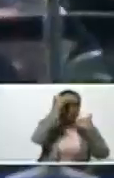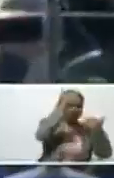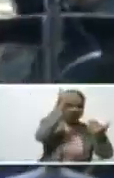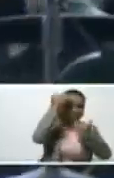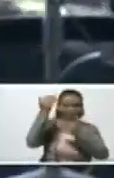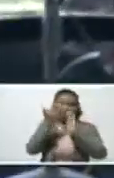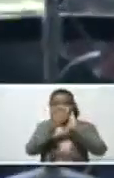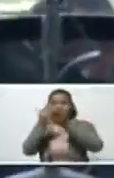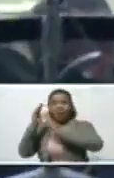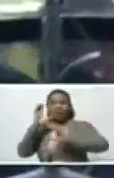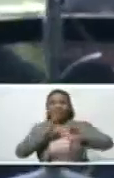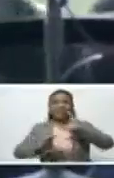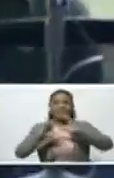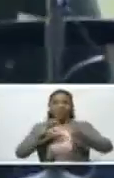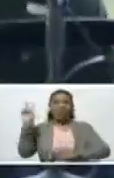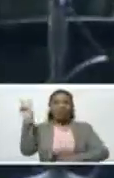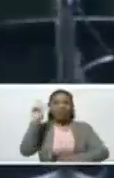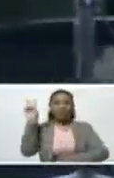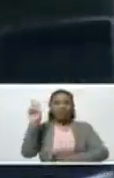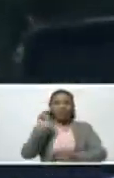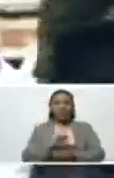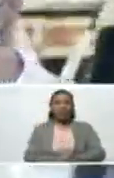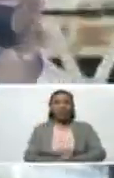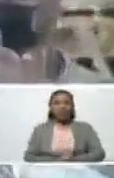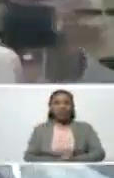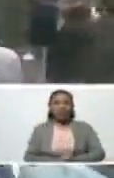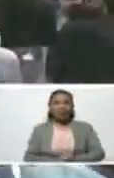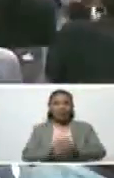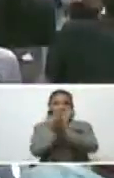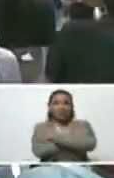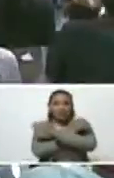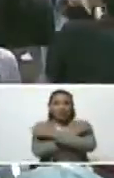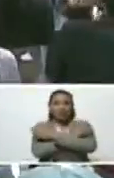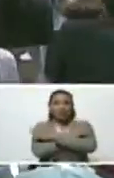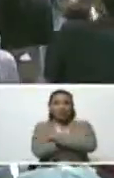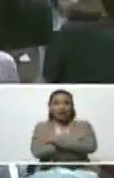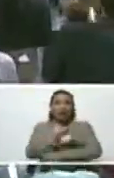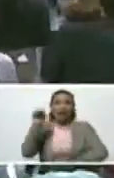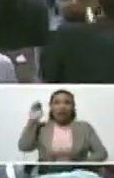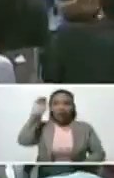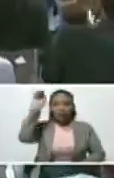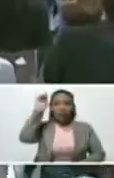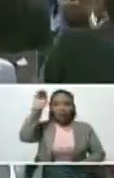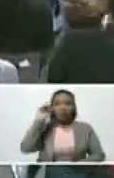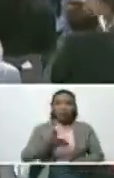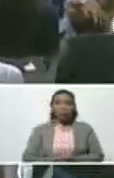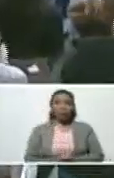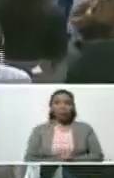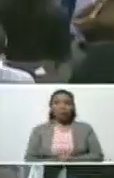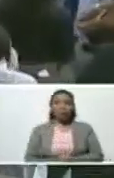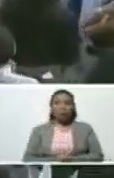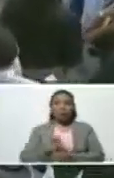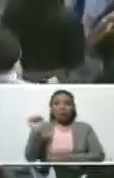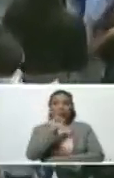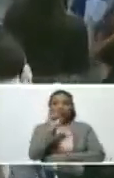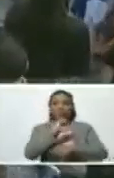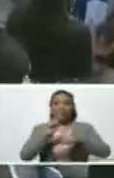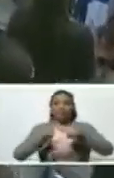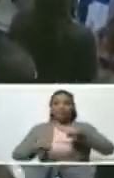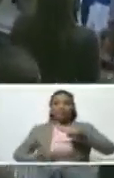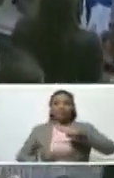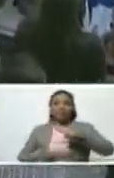llegamos, pues. Saludos a toda la comunidad. Para Deli, te felicito. Muchas gracias, empresario. El futuro son los vehículos eléctricos. Sí. Sí,